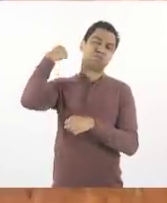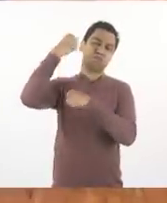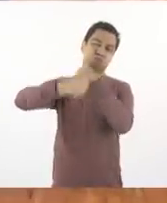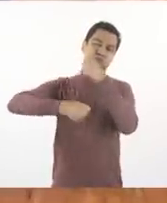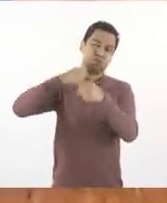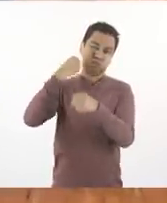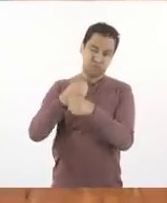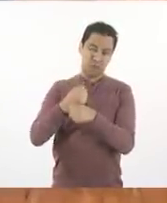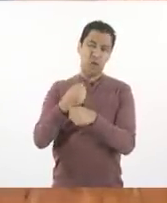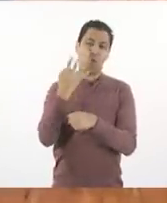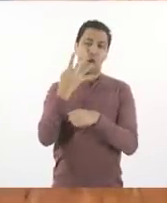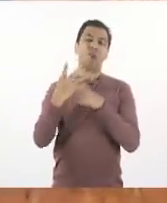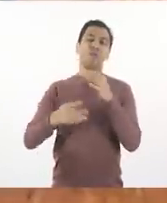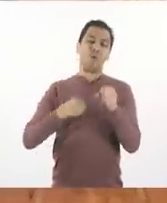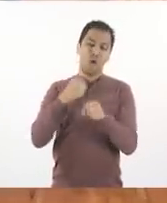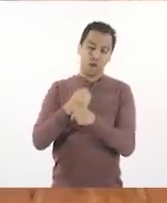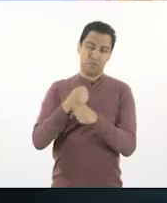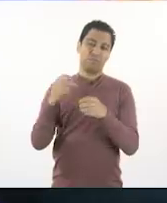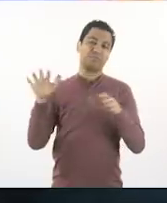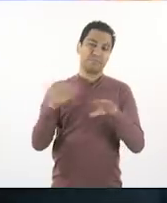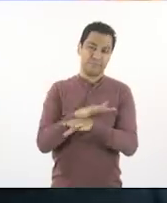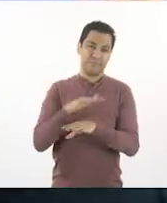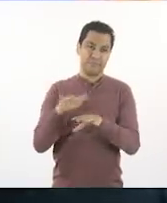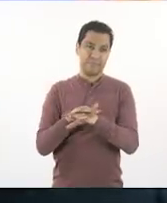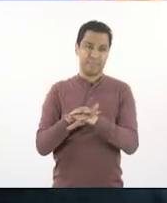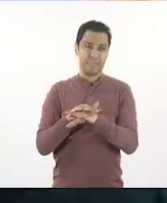bisiesto. Entonces febrero va aquí.